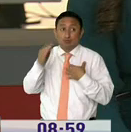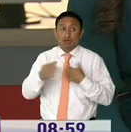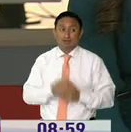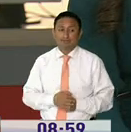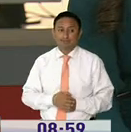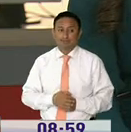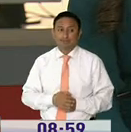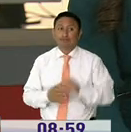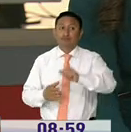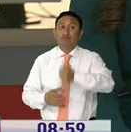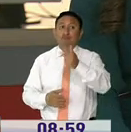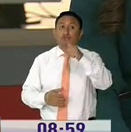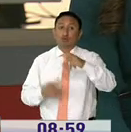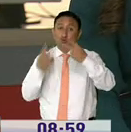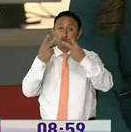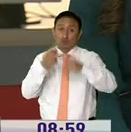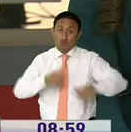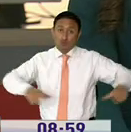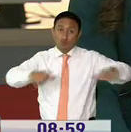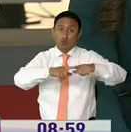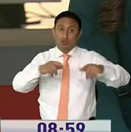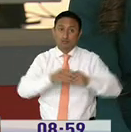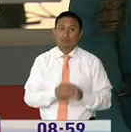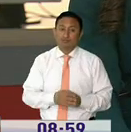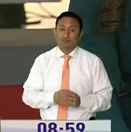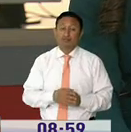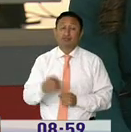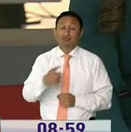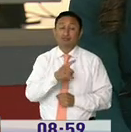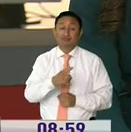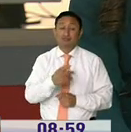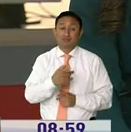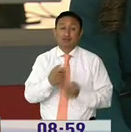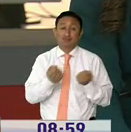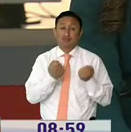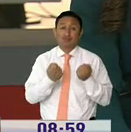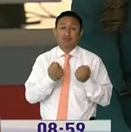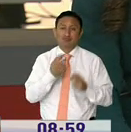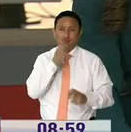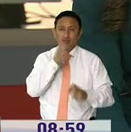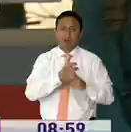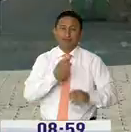Mientras tanto, en otros dos centros de abastos se implementan estrictas medidas de control.